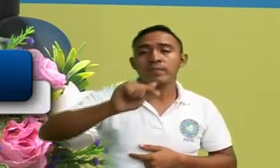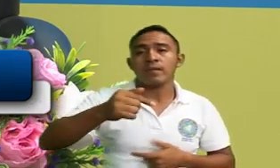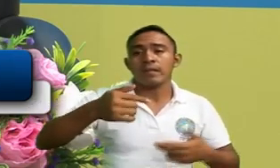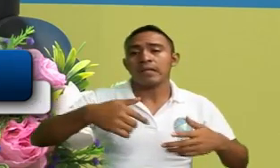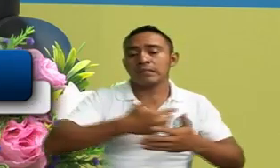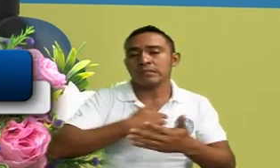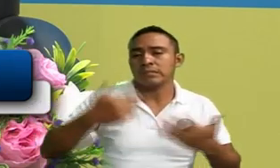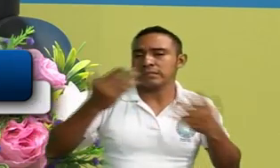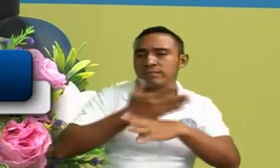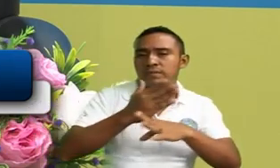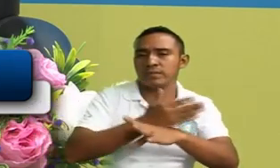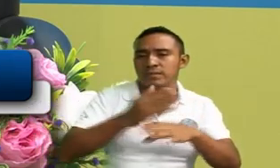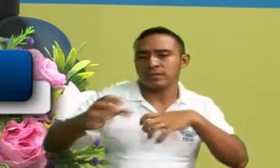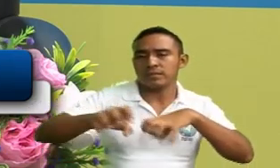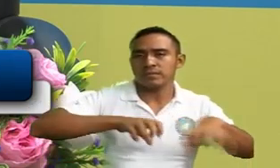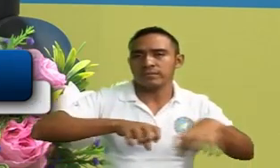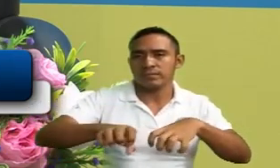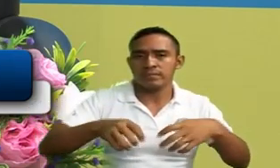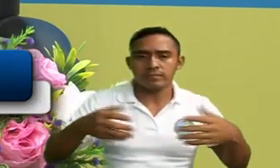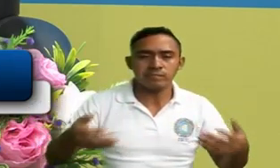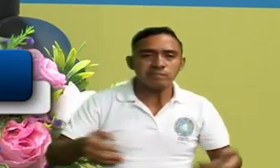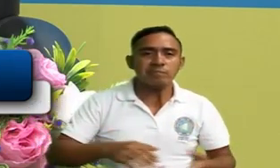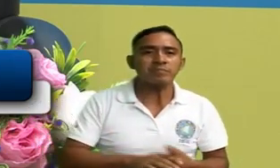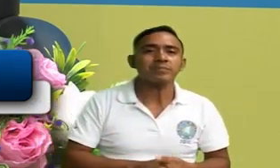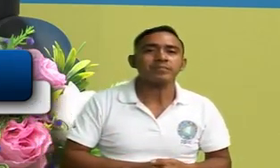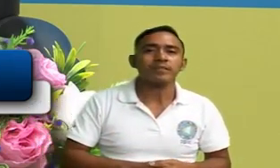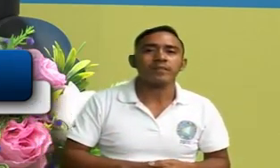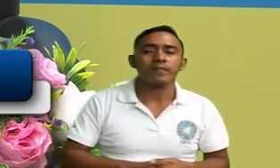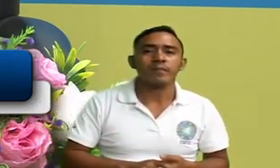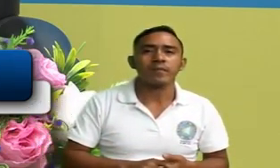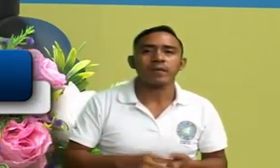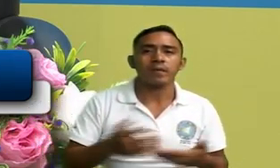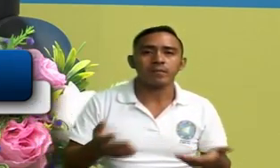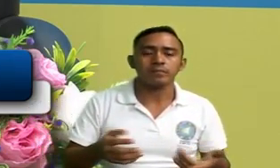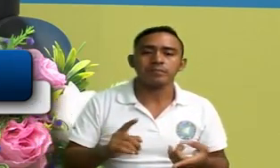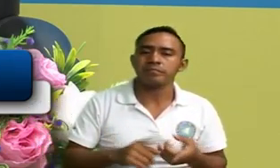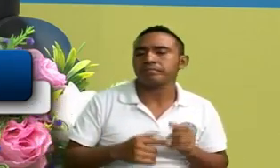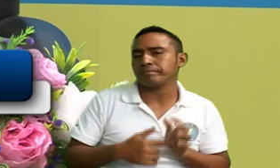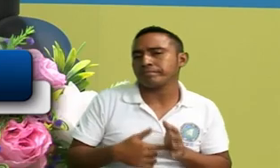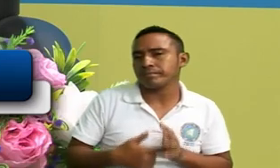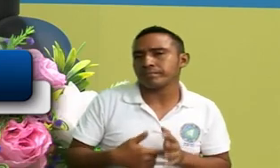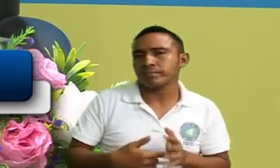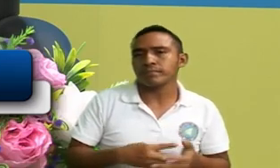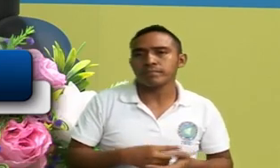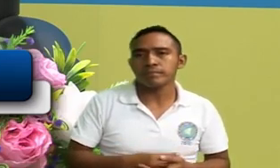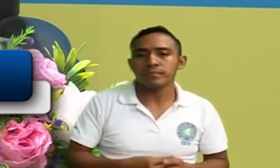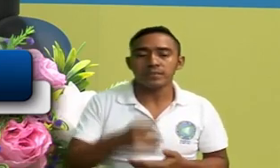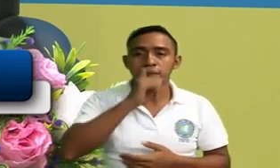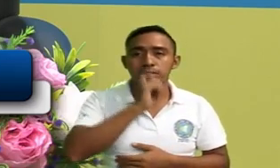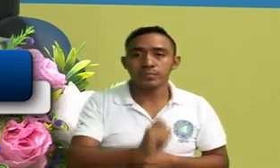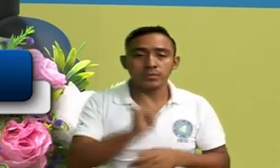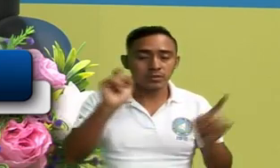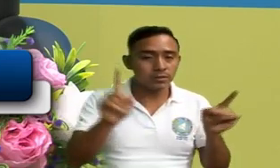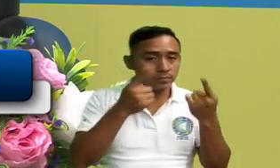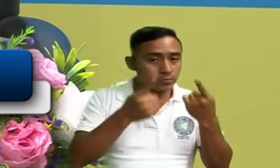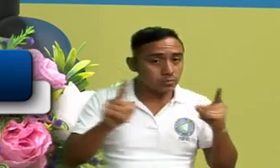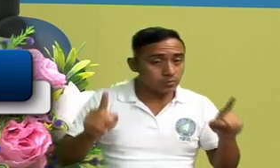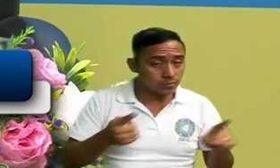hacer otra actividad que no precisamente sea ejercicio, por ejemplo, si tiene algún gusto por la